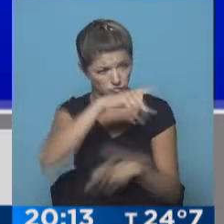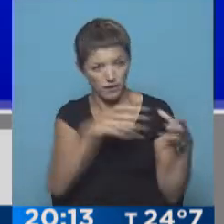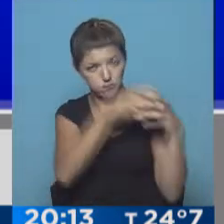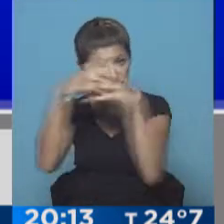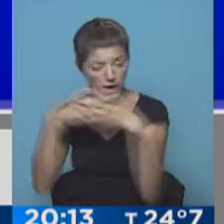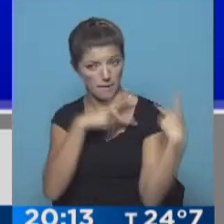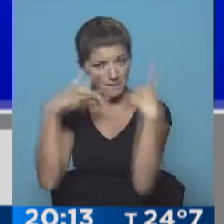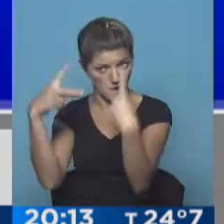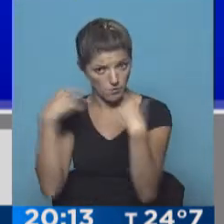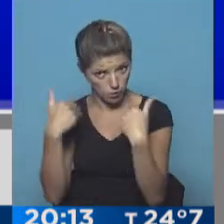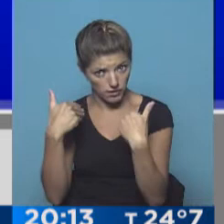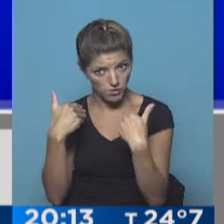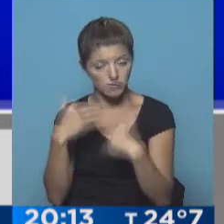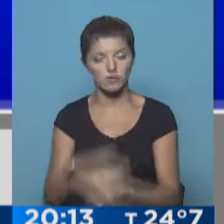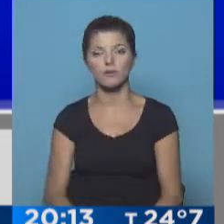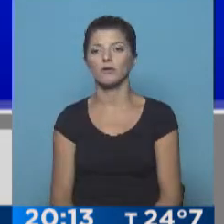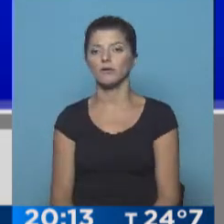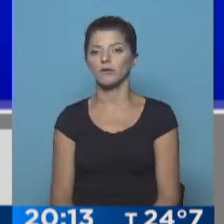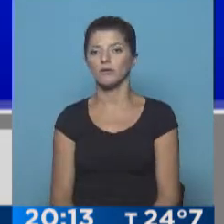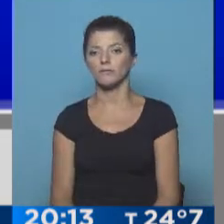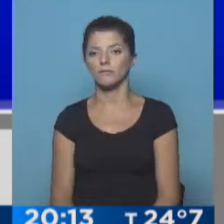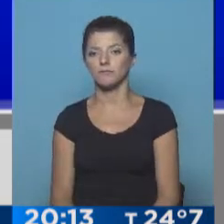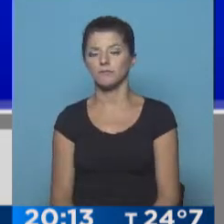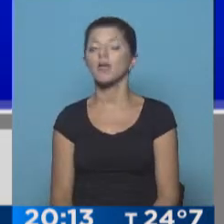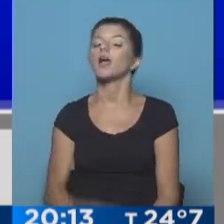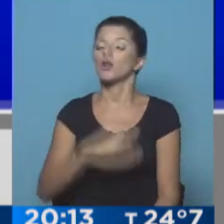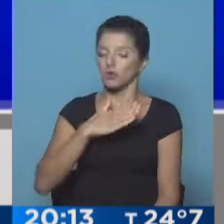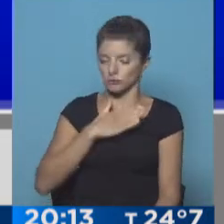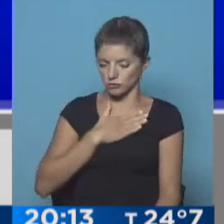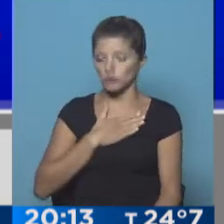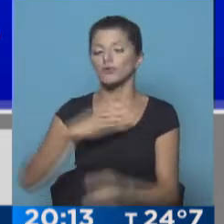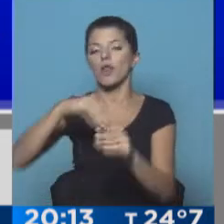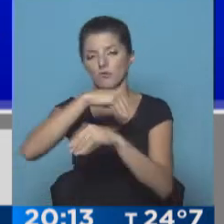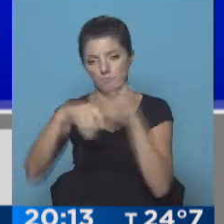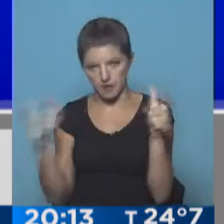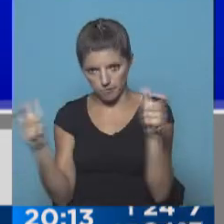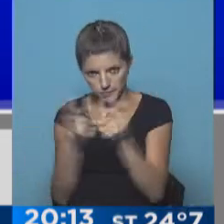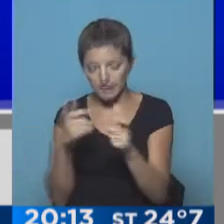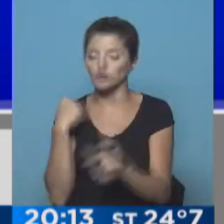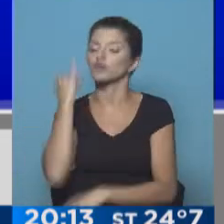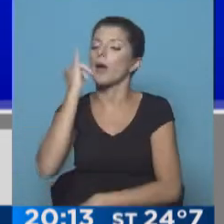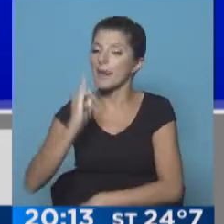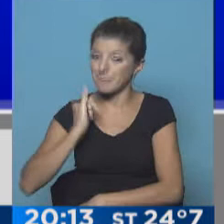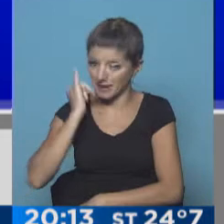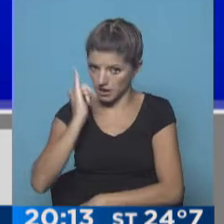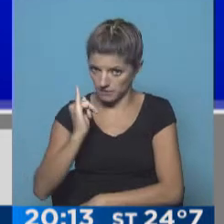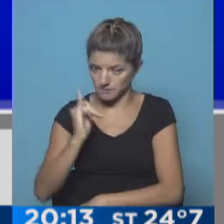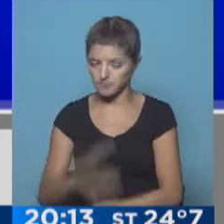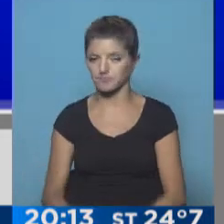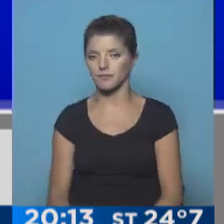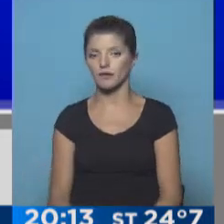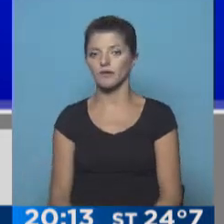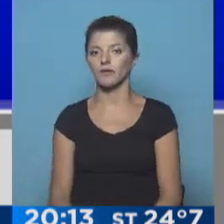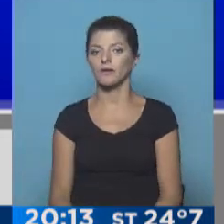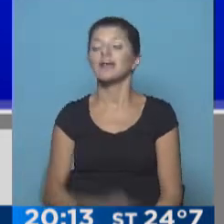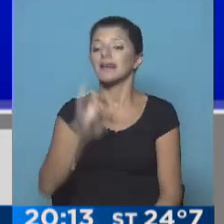si pudieron hacer ese procedimiento. Nosotros hemos estado con los familiares y se les ha explicado que tenemos el material